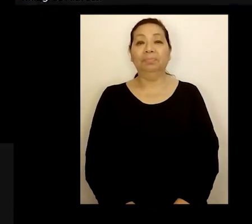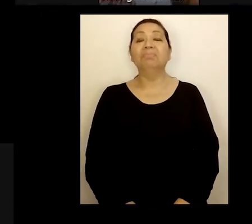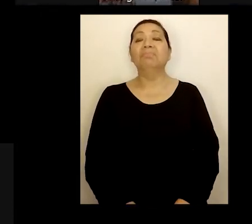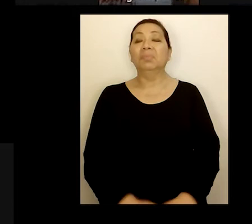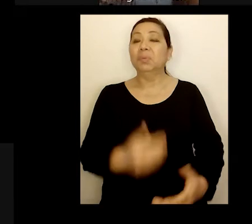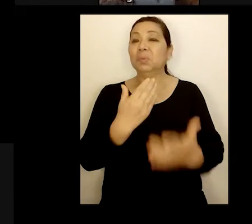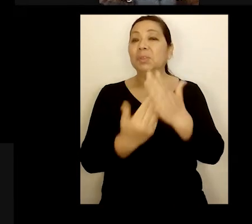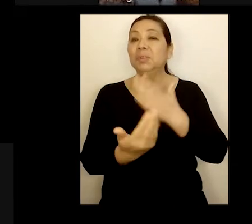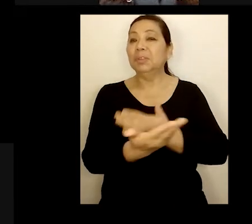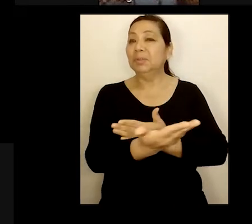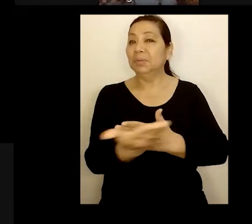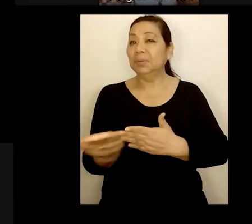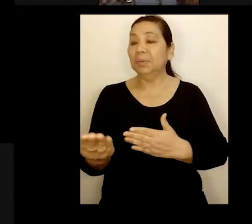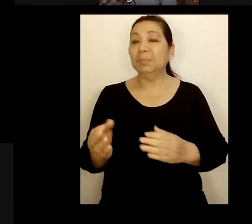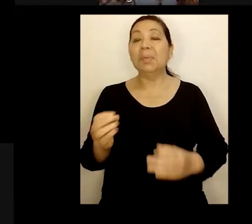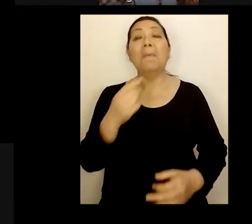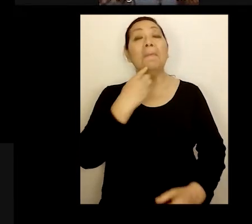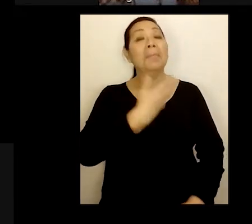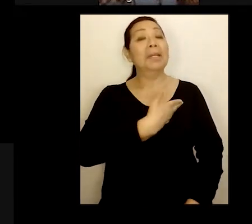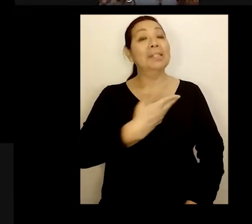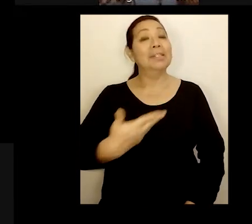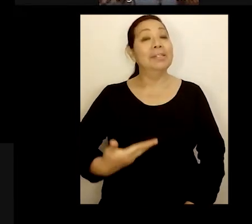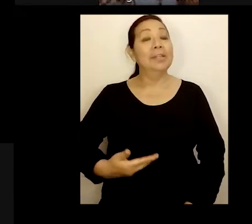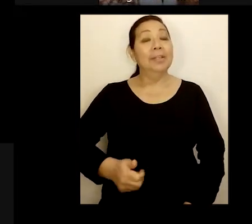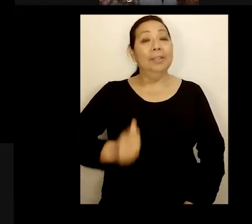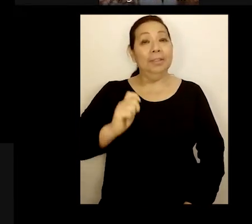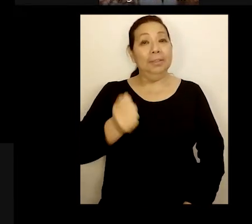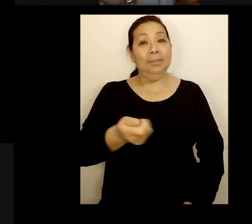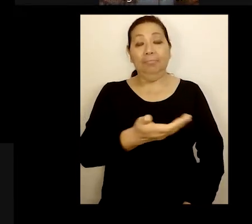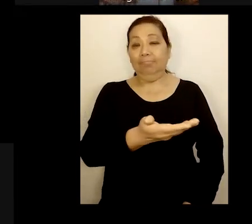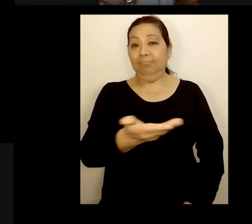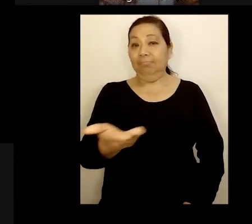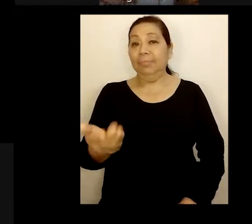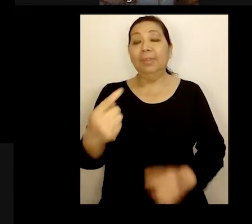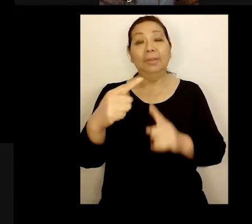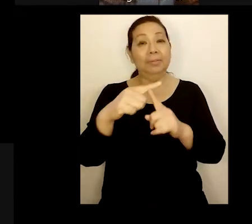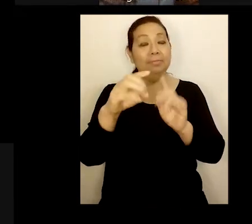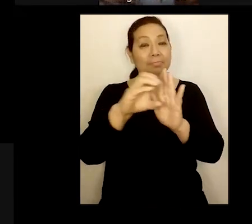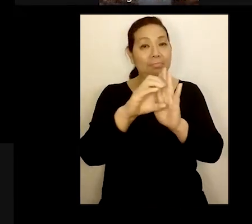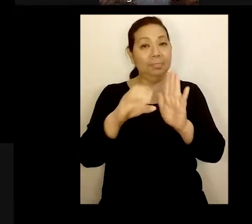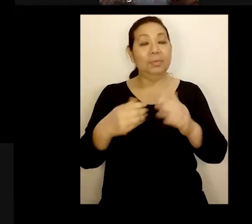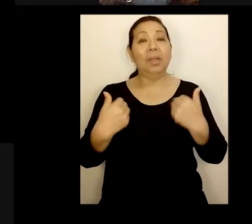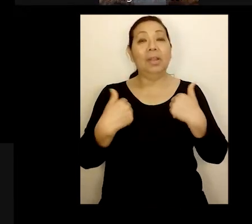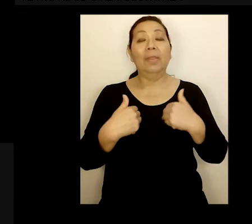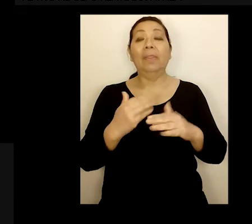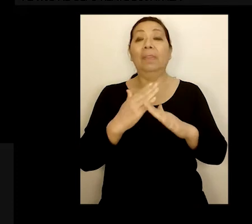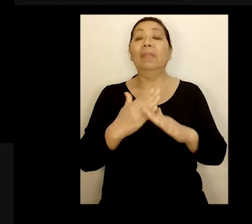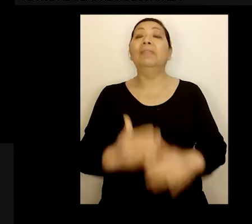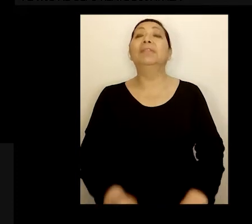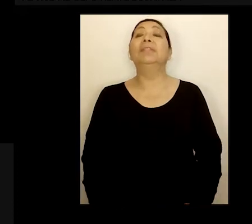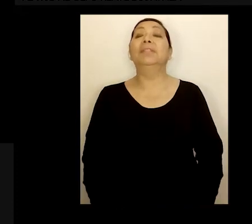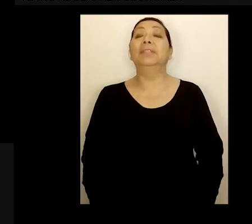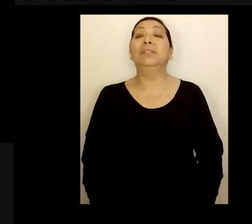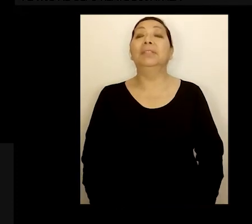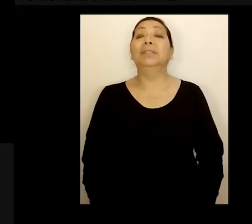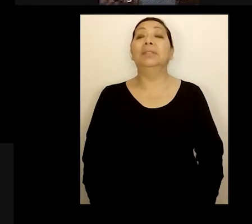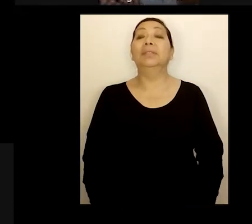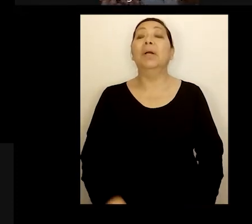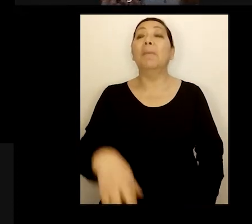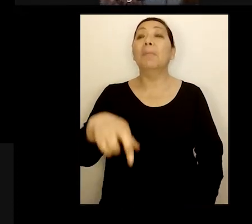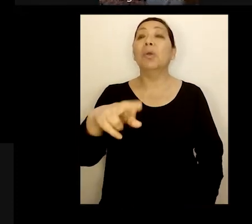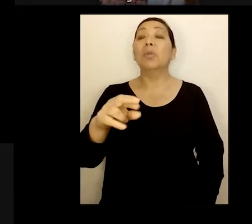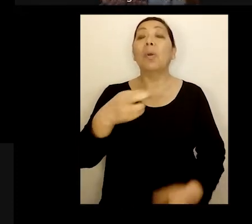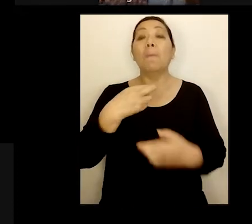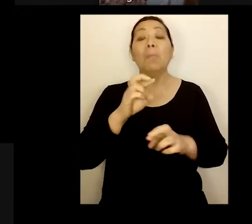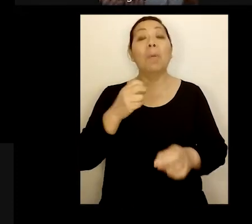Muy buenos días, señorita presidenta, señores magistrados de este digno tribunal, colegas de la defensa. La